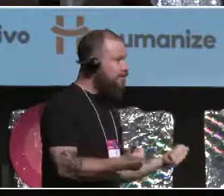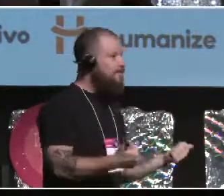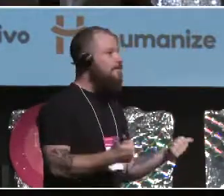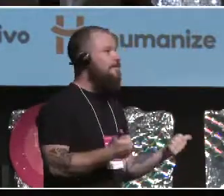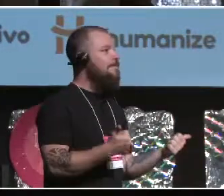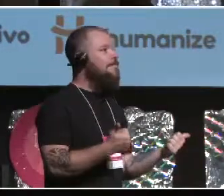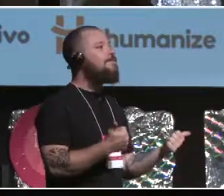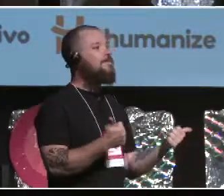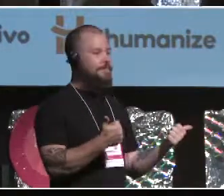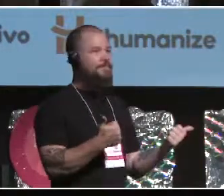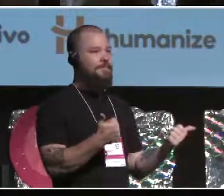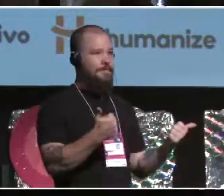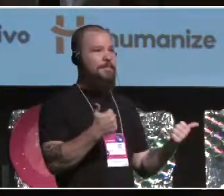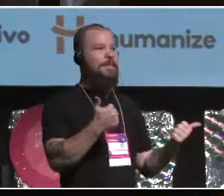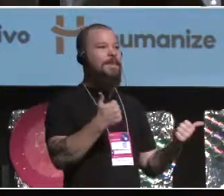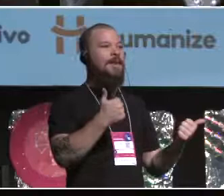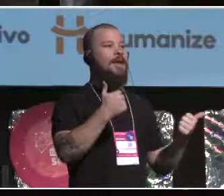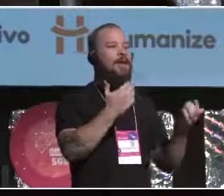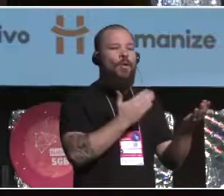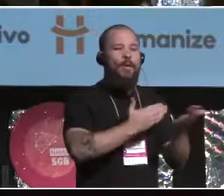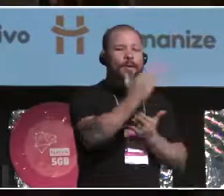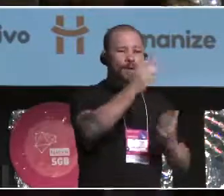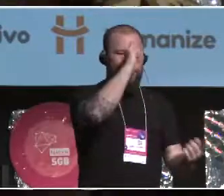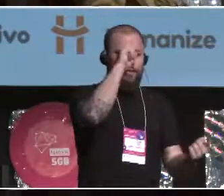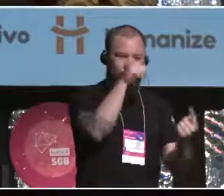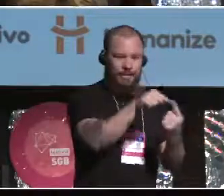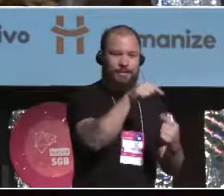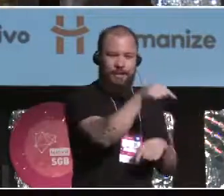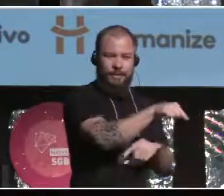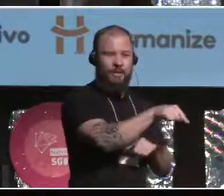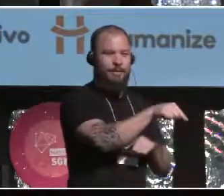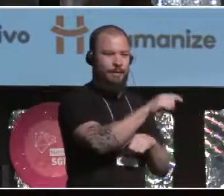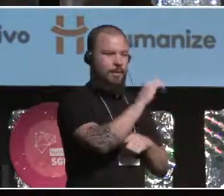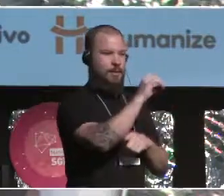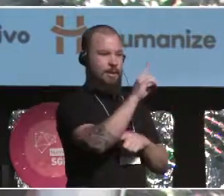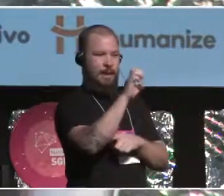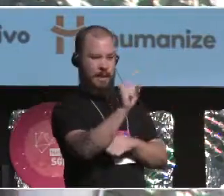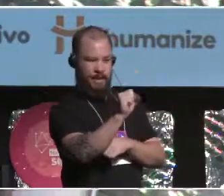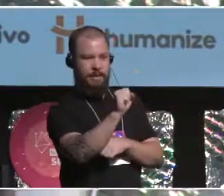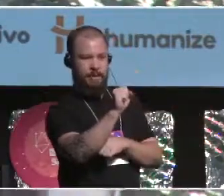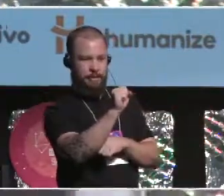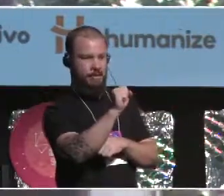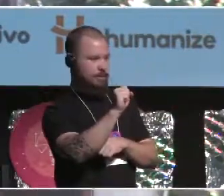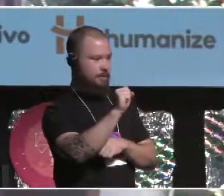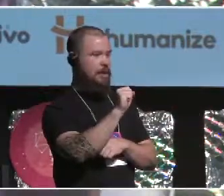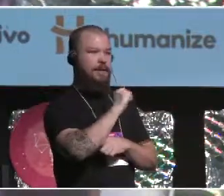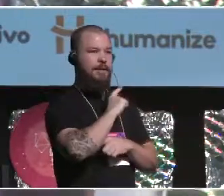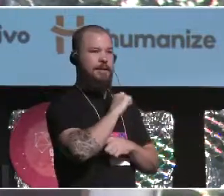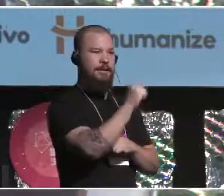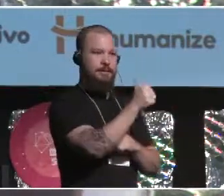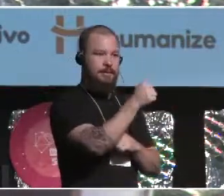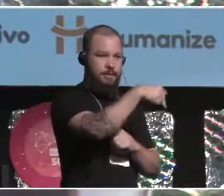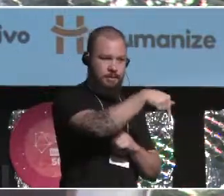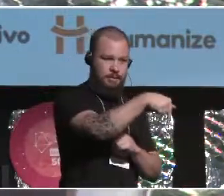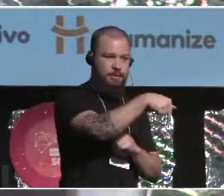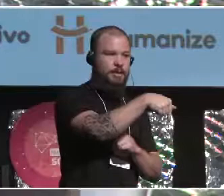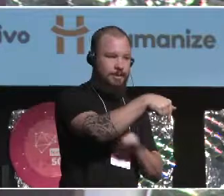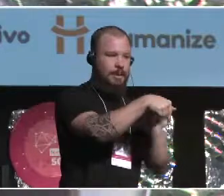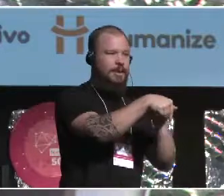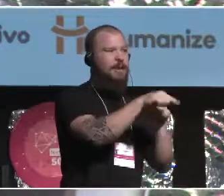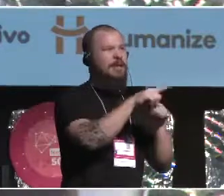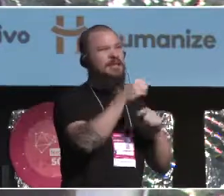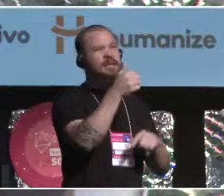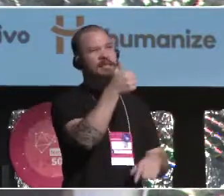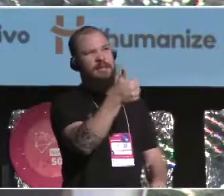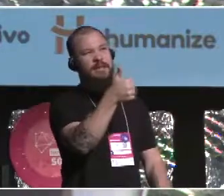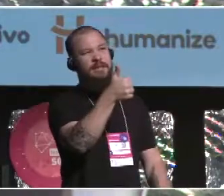nacieron los Objetivos de Desarrollo Sostenible, que hemos hablado de los 17 objetivos, de las 169 metas, pero no hemos hablado de lo